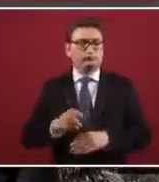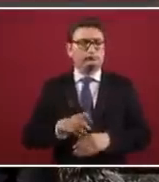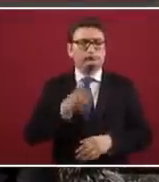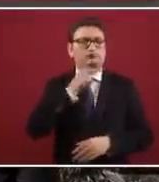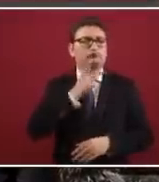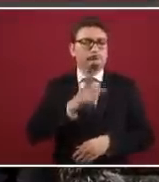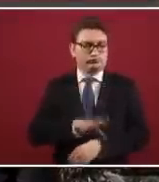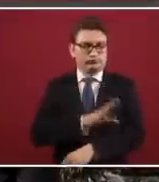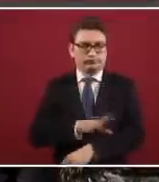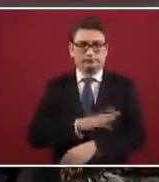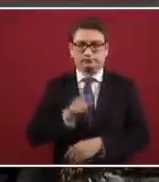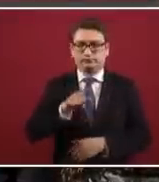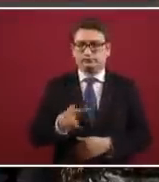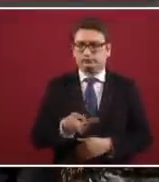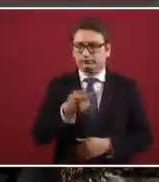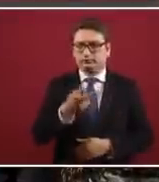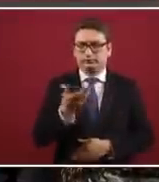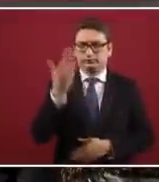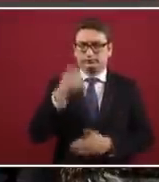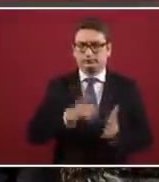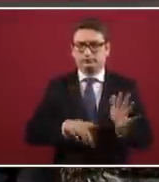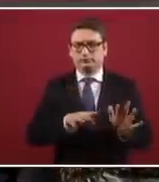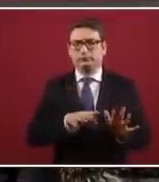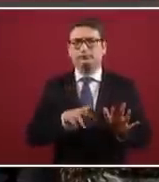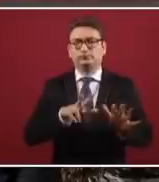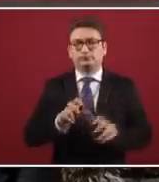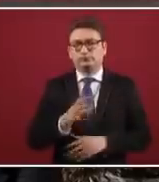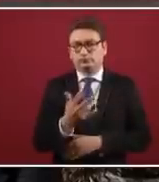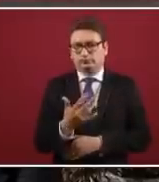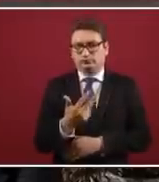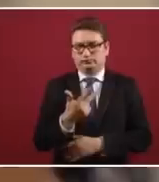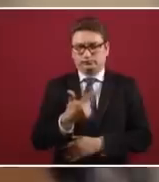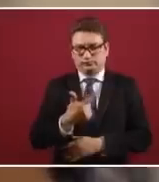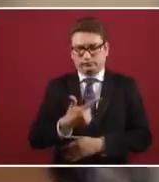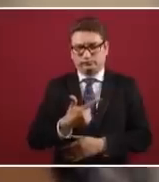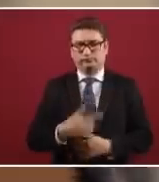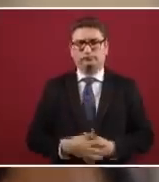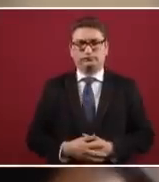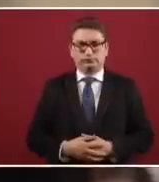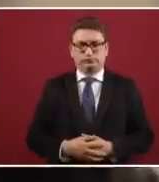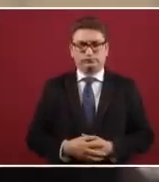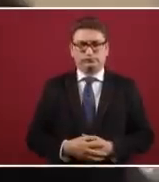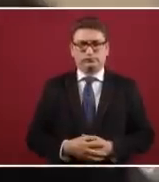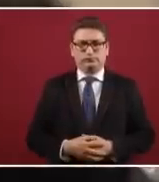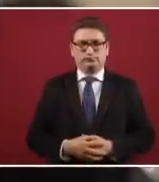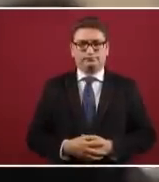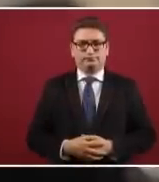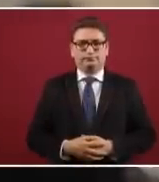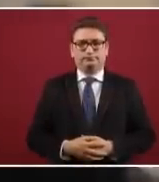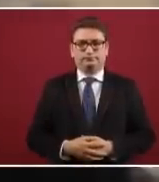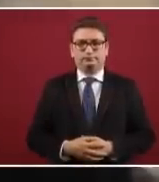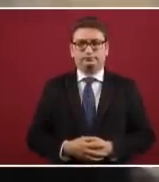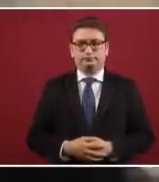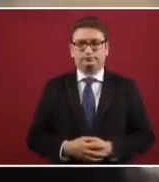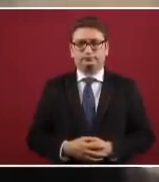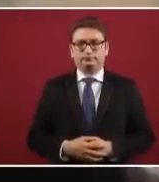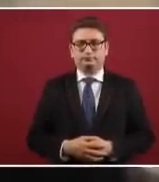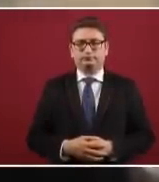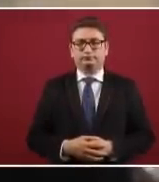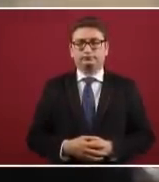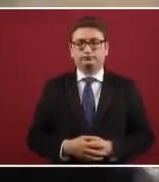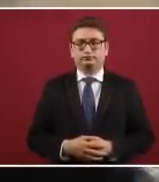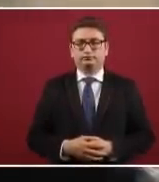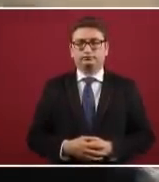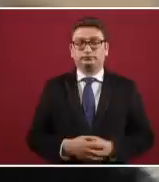Presidente, en 1857 se concreta la separación constitucional de la Iglesia en